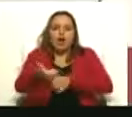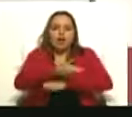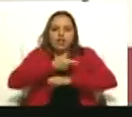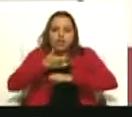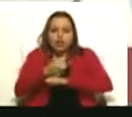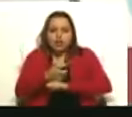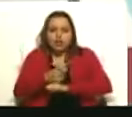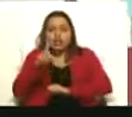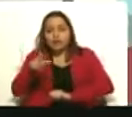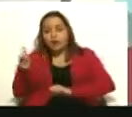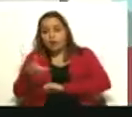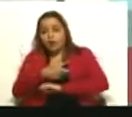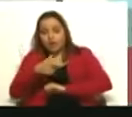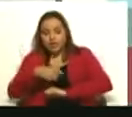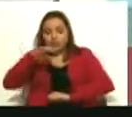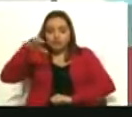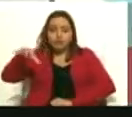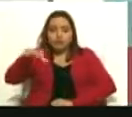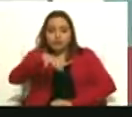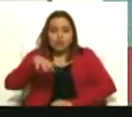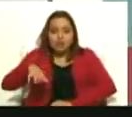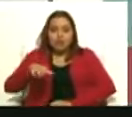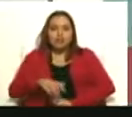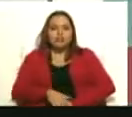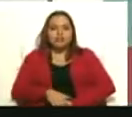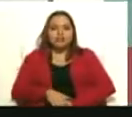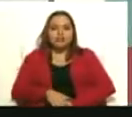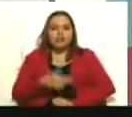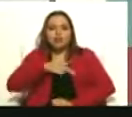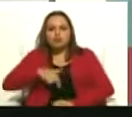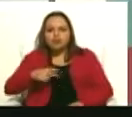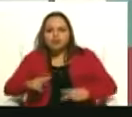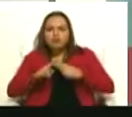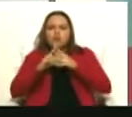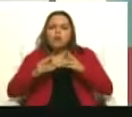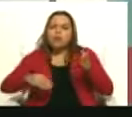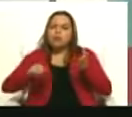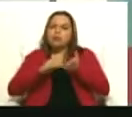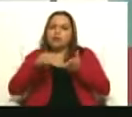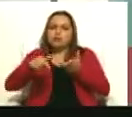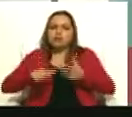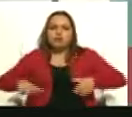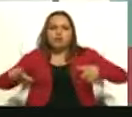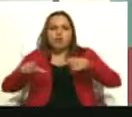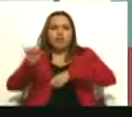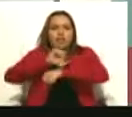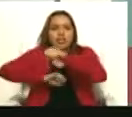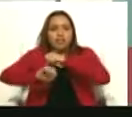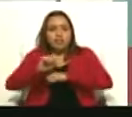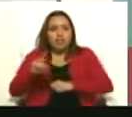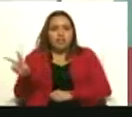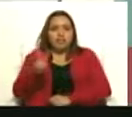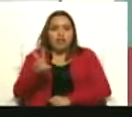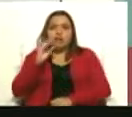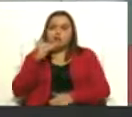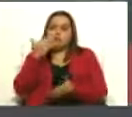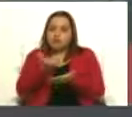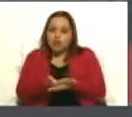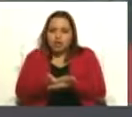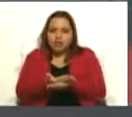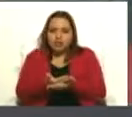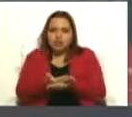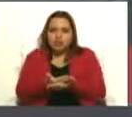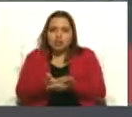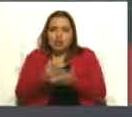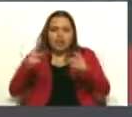al gobierno regional, a los gobiernos locales, que nos encontremos juntos en esta trinchera para defender a Venezuela. Muchas gracias y a